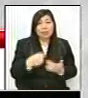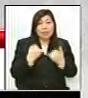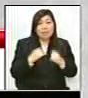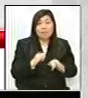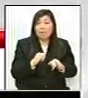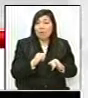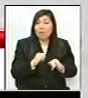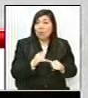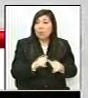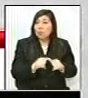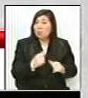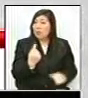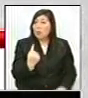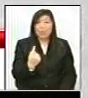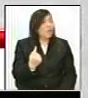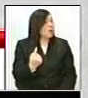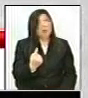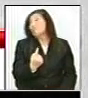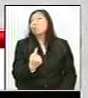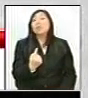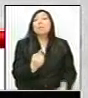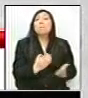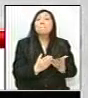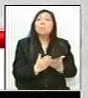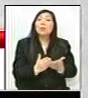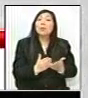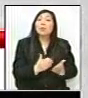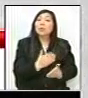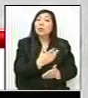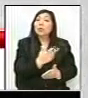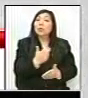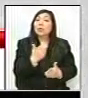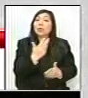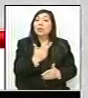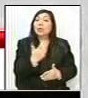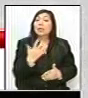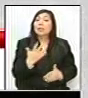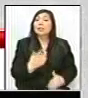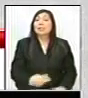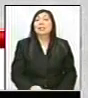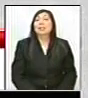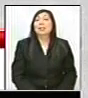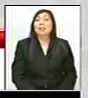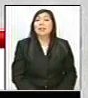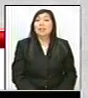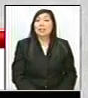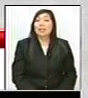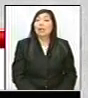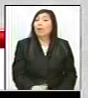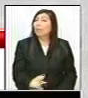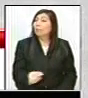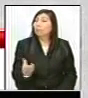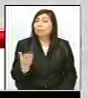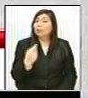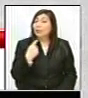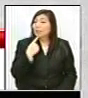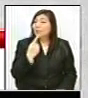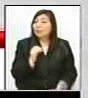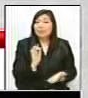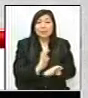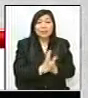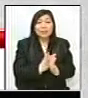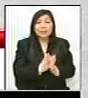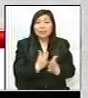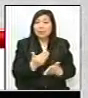informe número 1, sino que es mediante el oficio número 337. No nos han notificado ni siquiera con